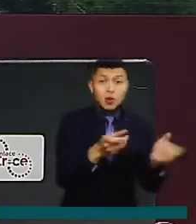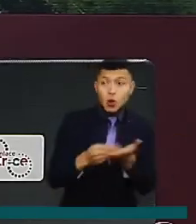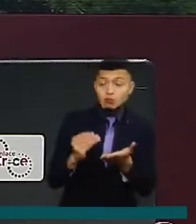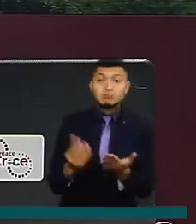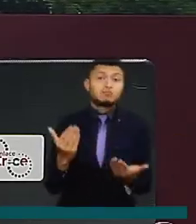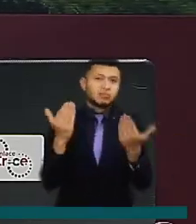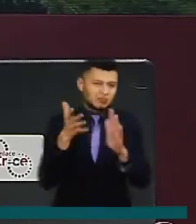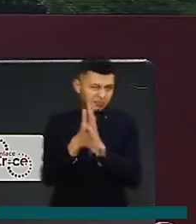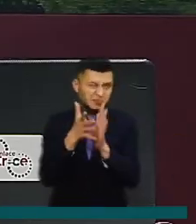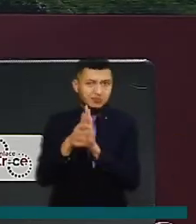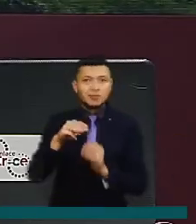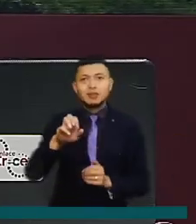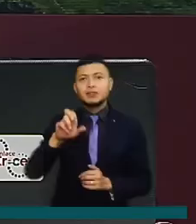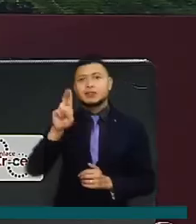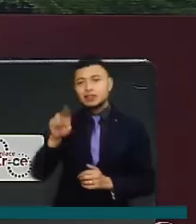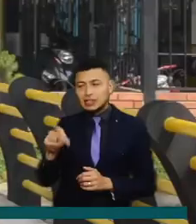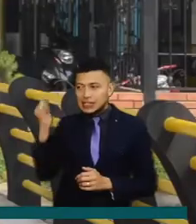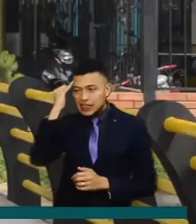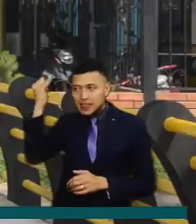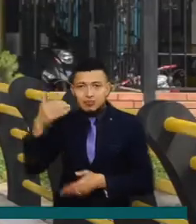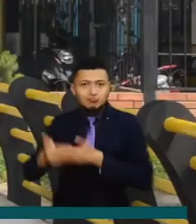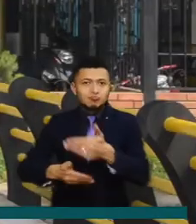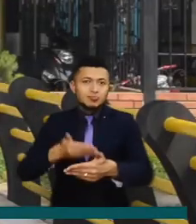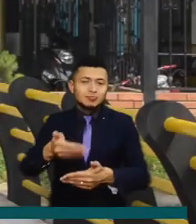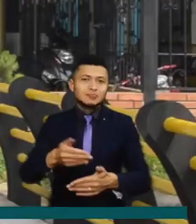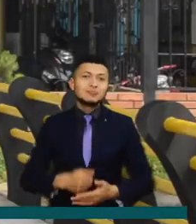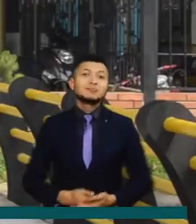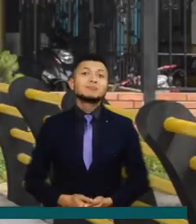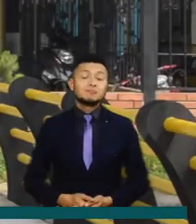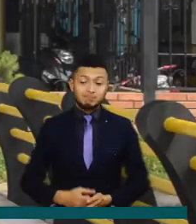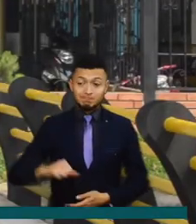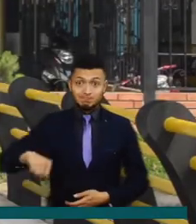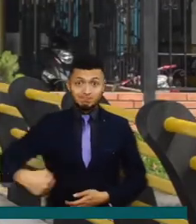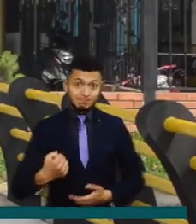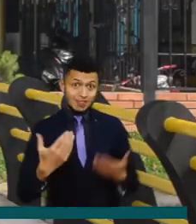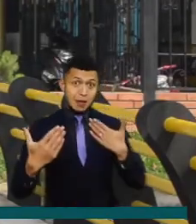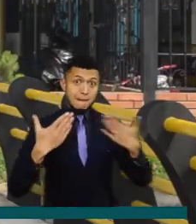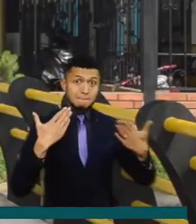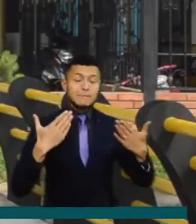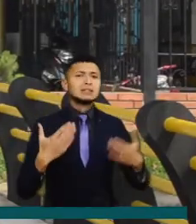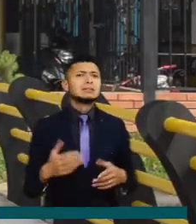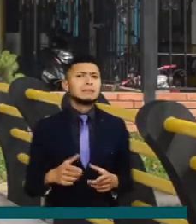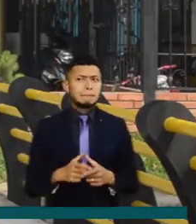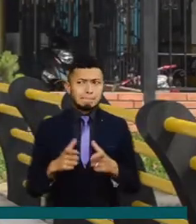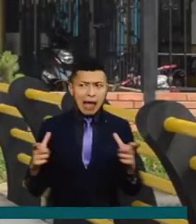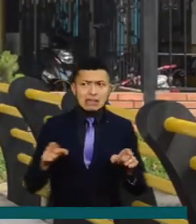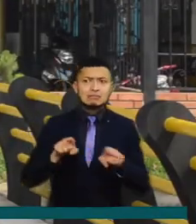tiene más detalles de esta iniciativa. Los mercados campesinos se vienen realizando